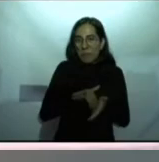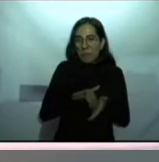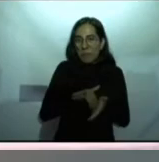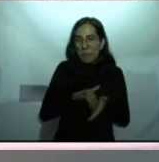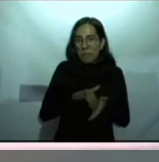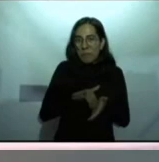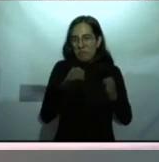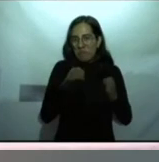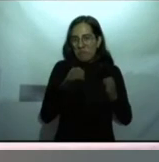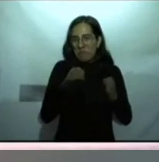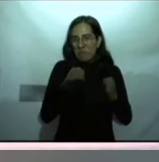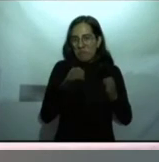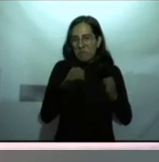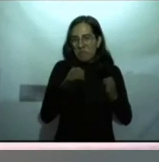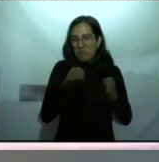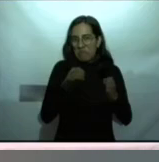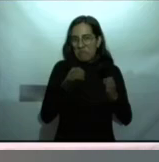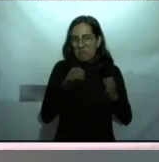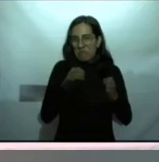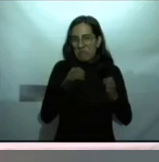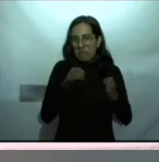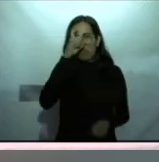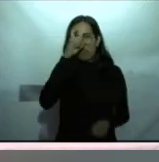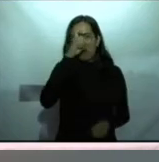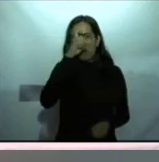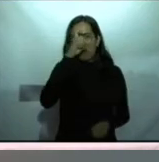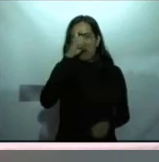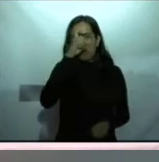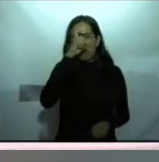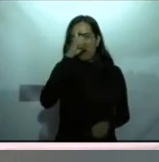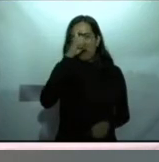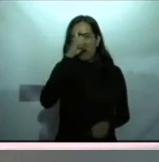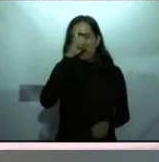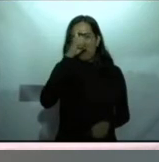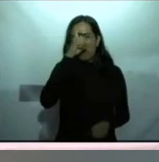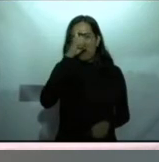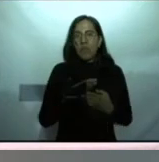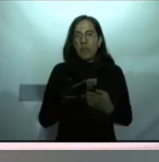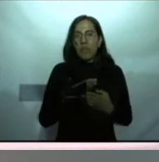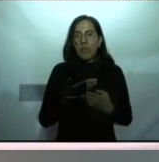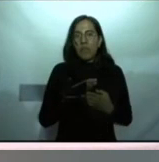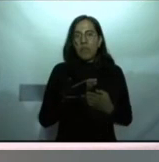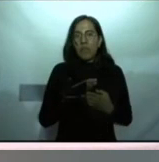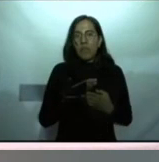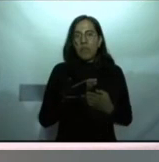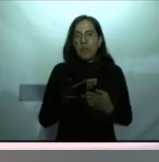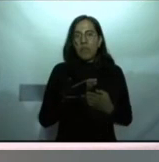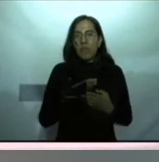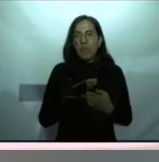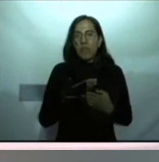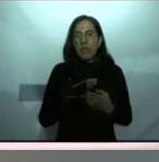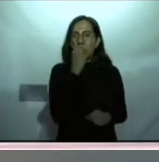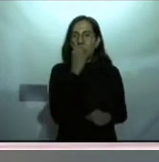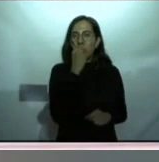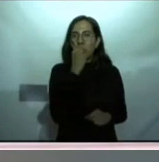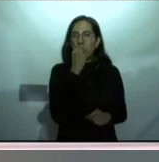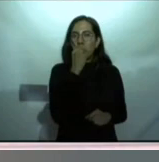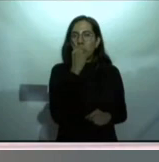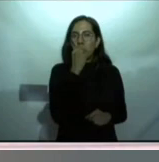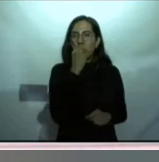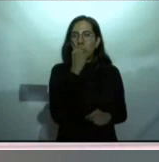del otro lado, la coordinación entre la Guardia Nacional, la